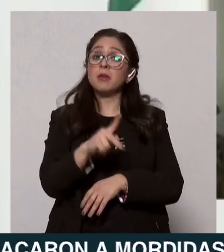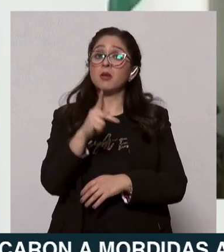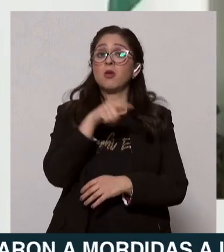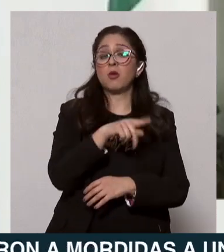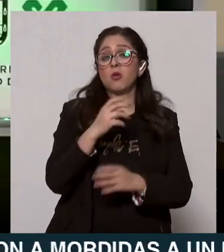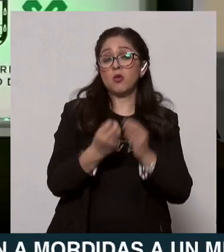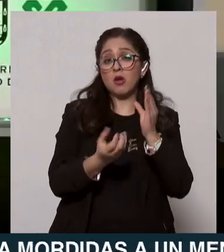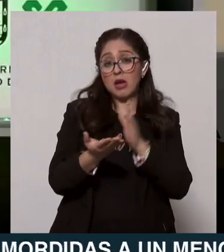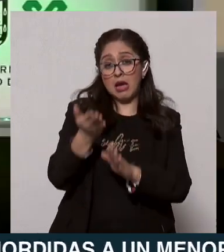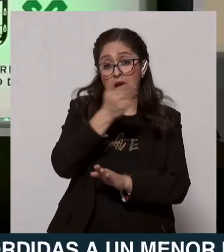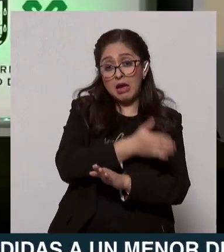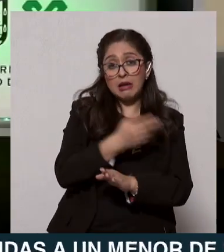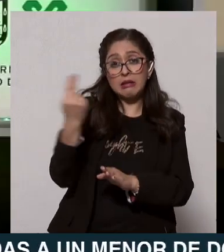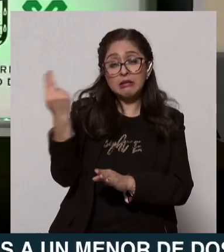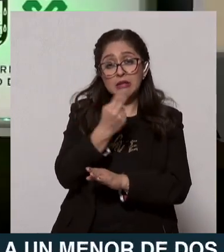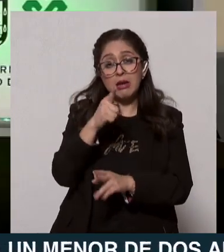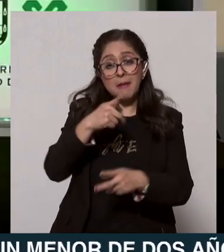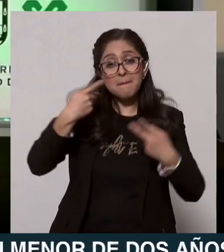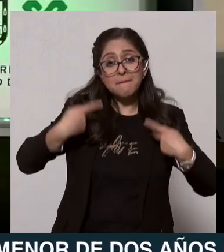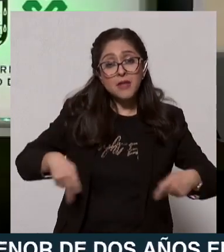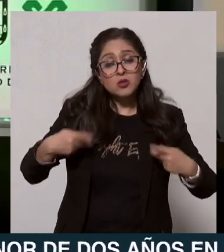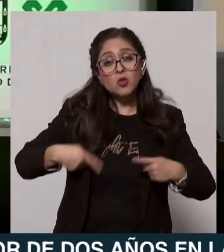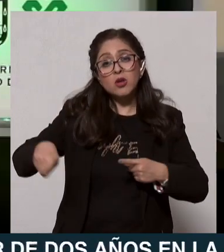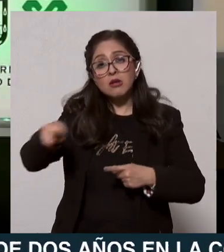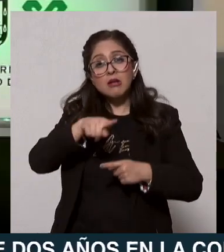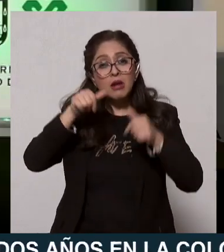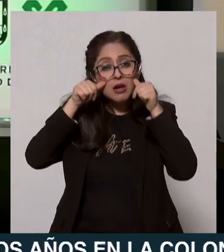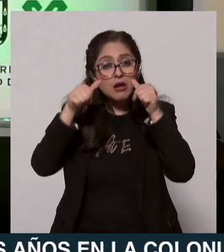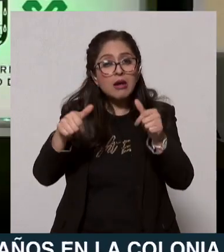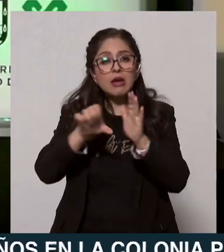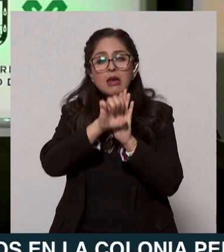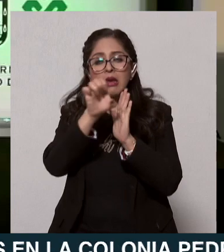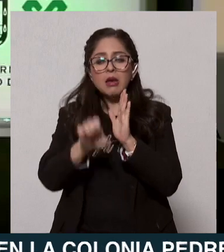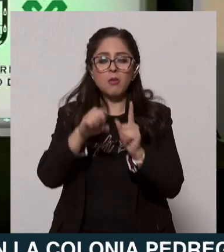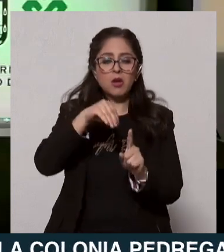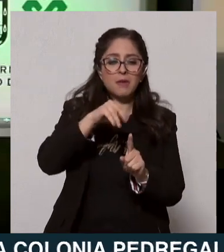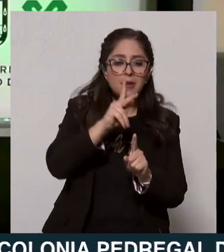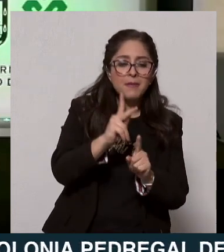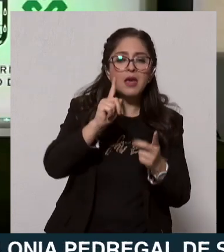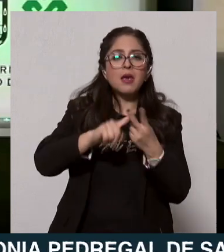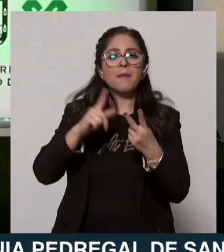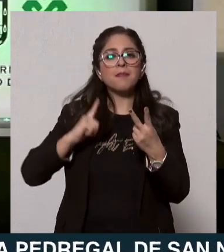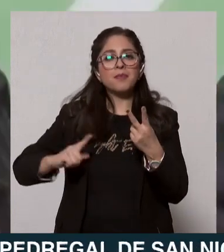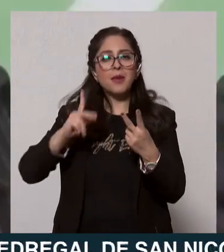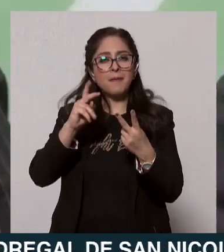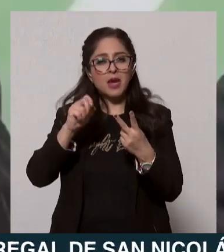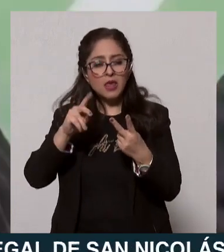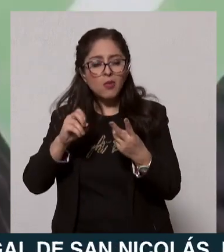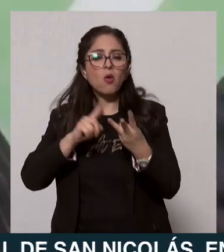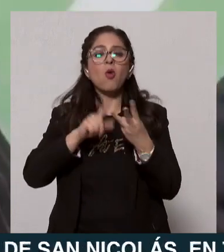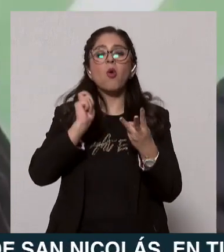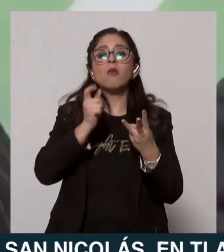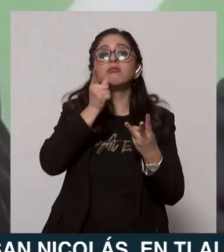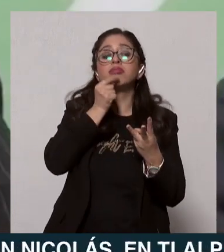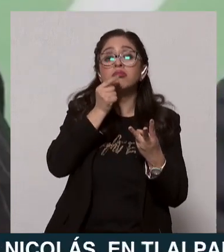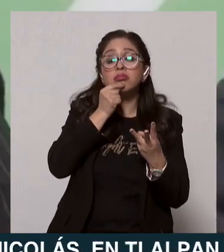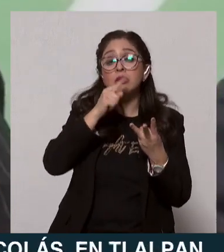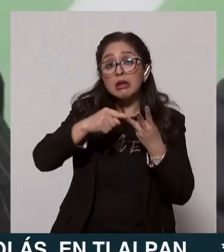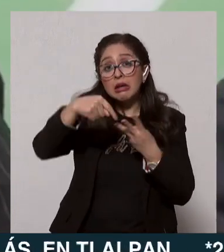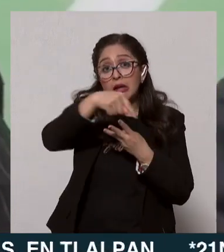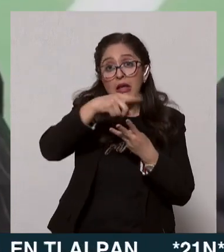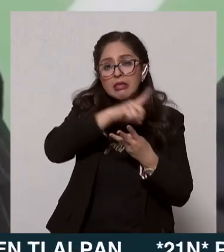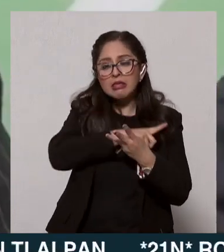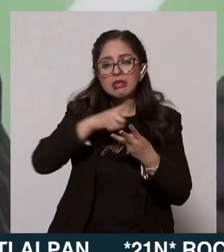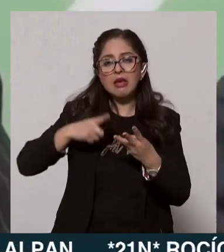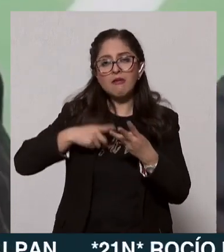más capital humano, y además que este capital humano, llámese MPs, peritos y policías, tengan la capacitación adecuada.